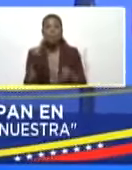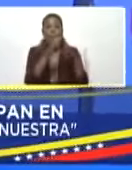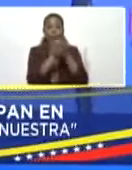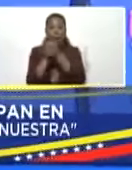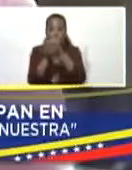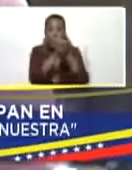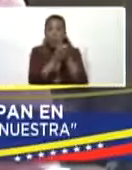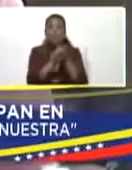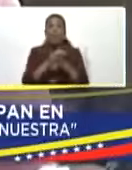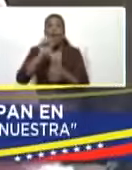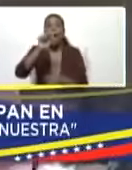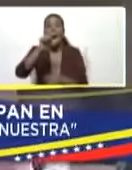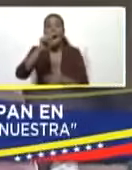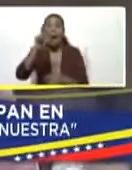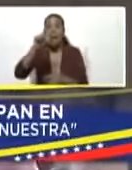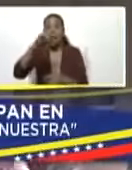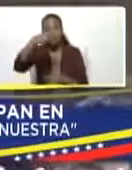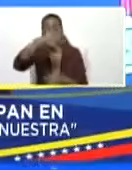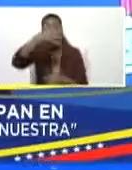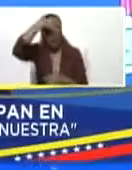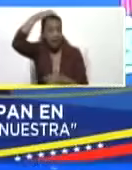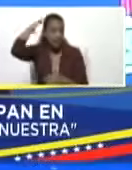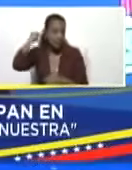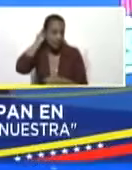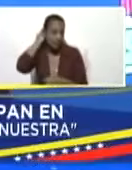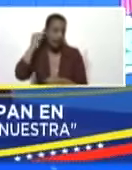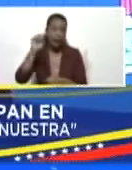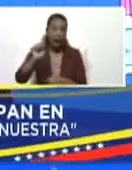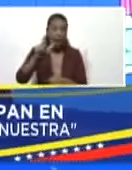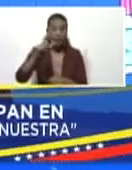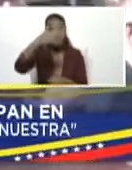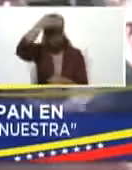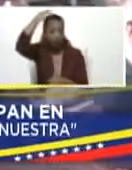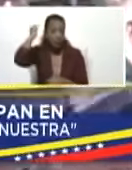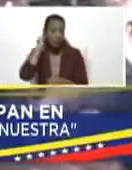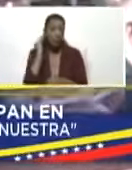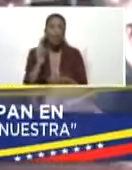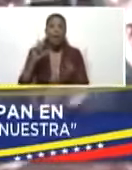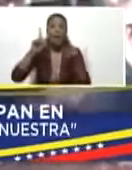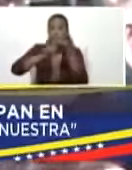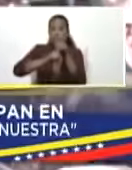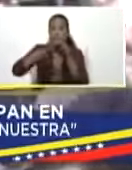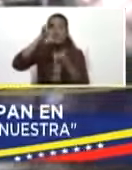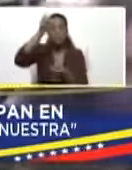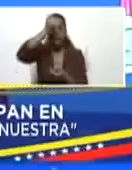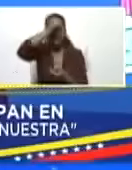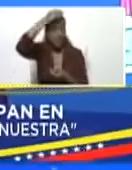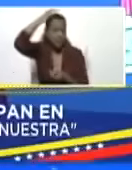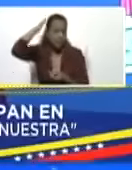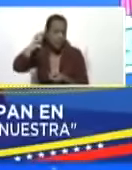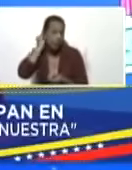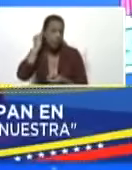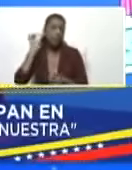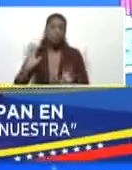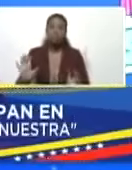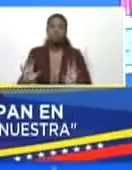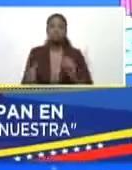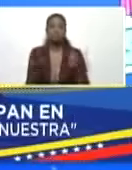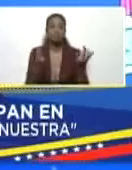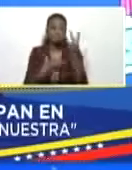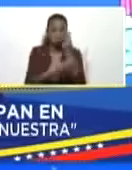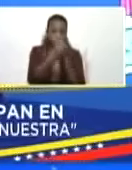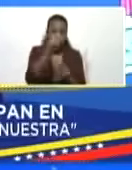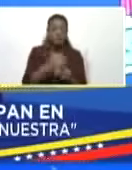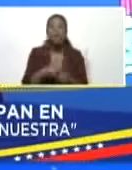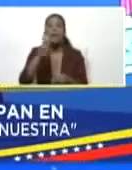compañeros Alex Saad Morán, Camila de Saab y Patricia Villegas.